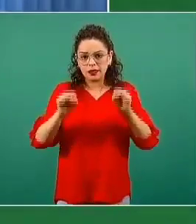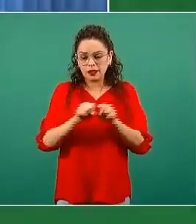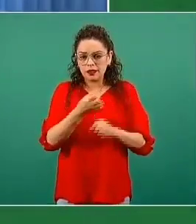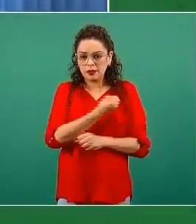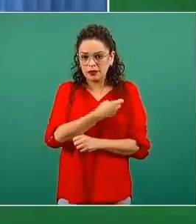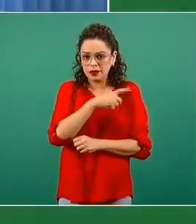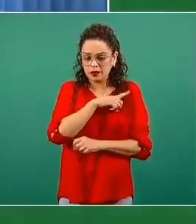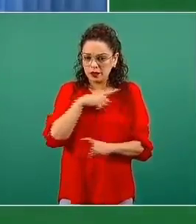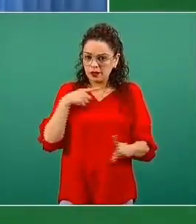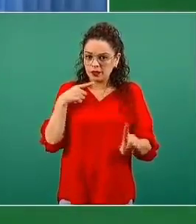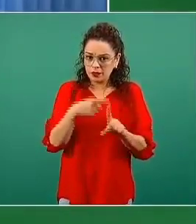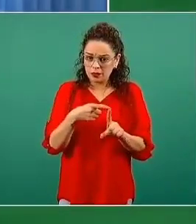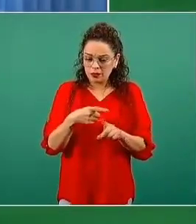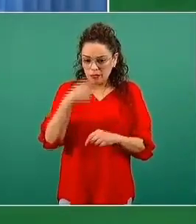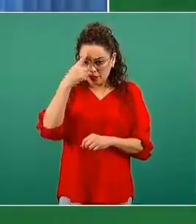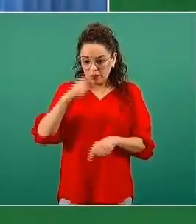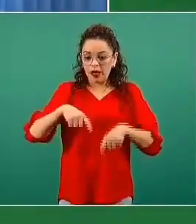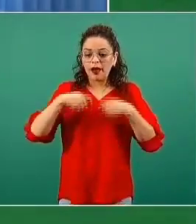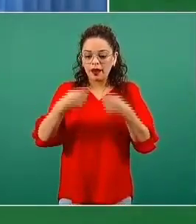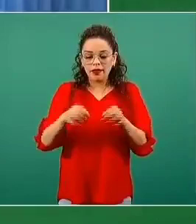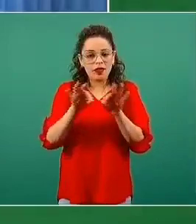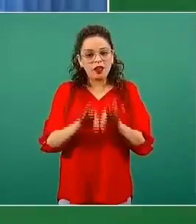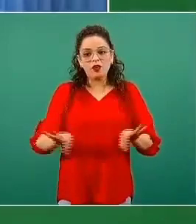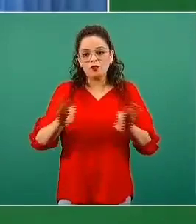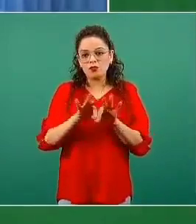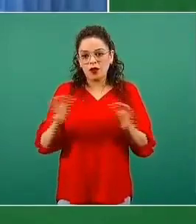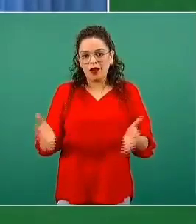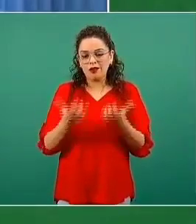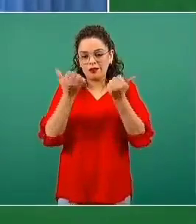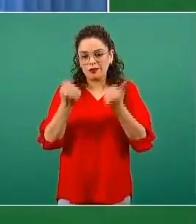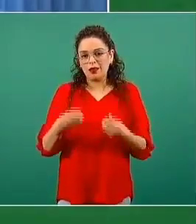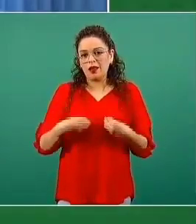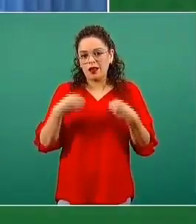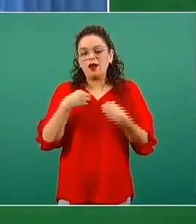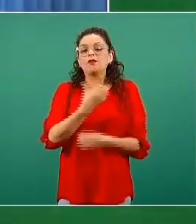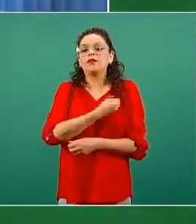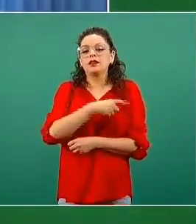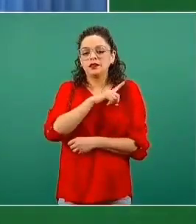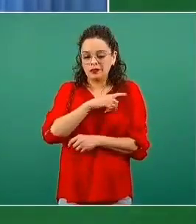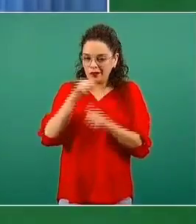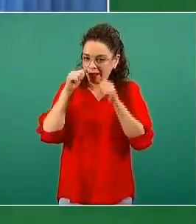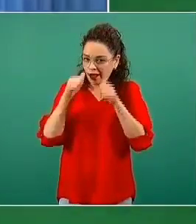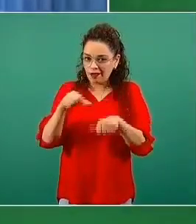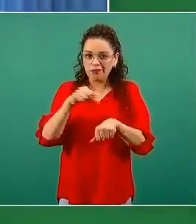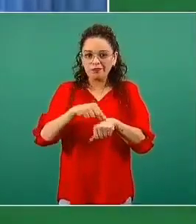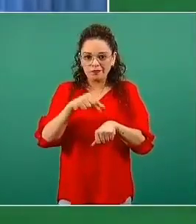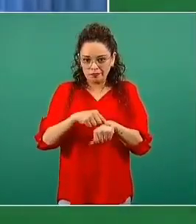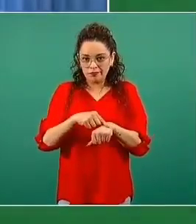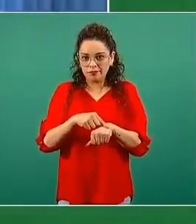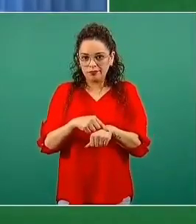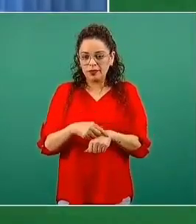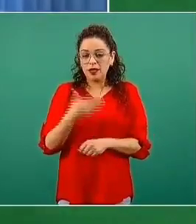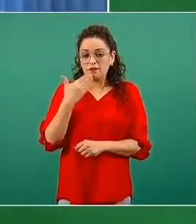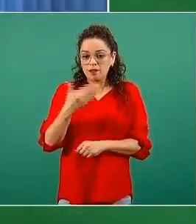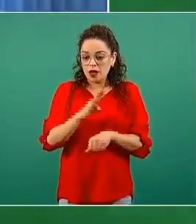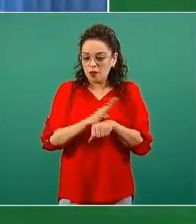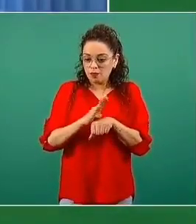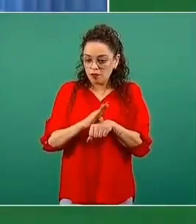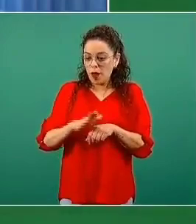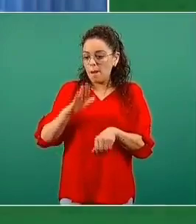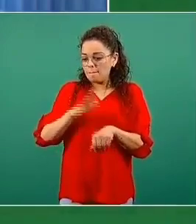en base a esta atención primaria de la salud, que también es más eficiente y más equitativa para